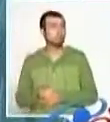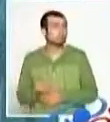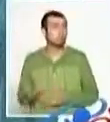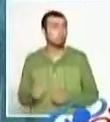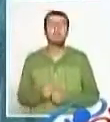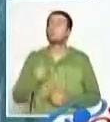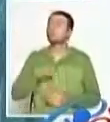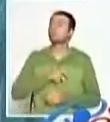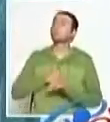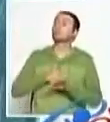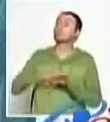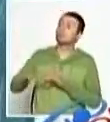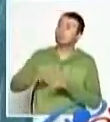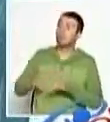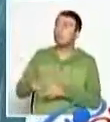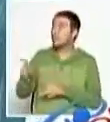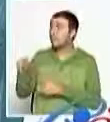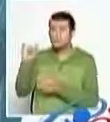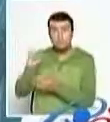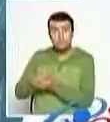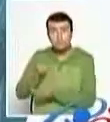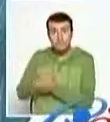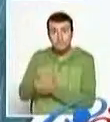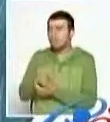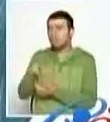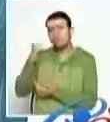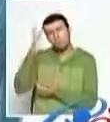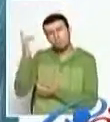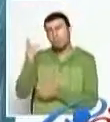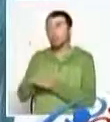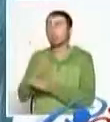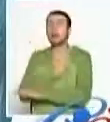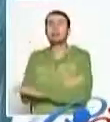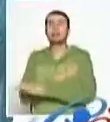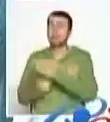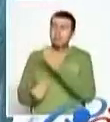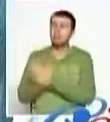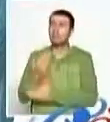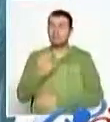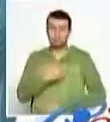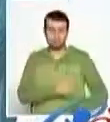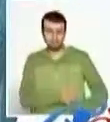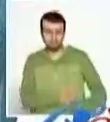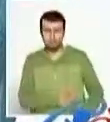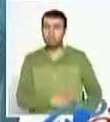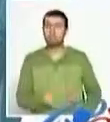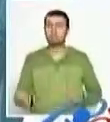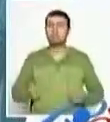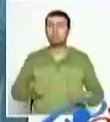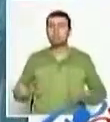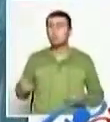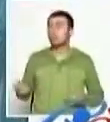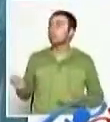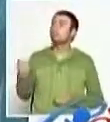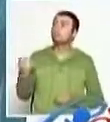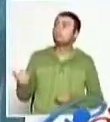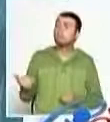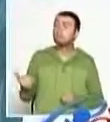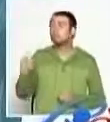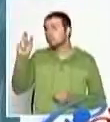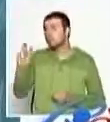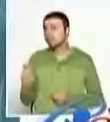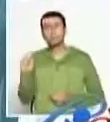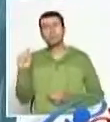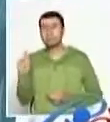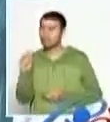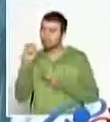explicar que esa fórmula es la misma porque antes de empezar a tratar el órgano, antes de empezar a tratar el sistema, para que el paciente